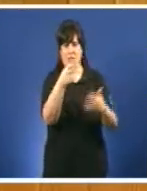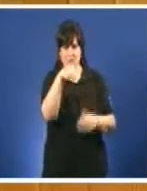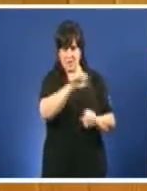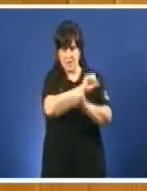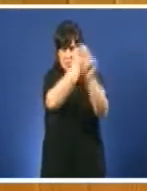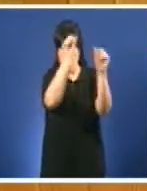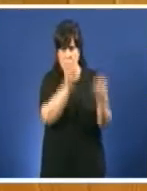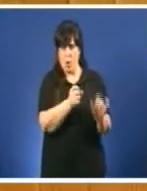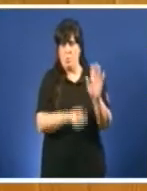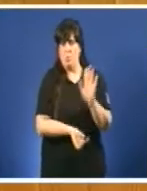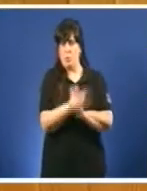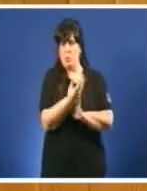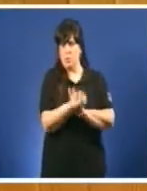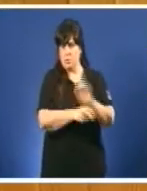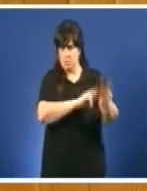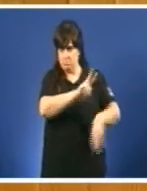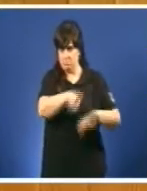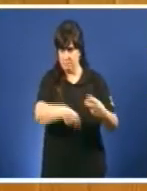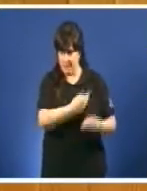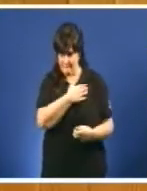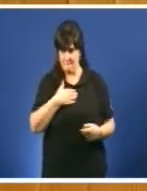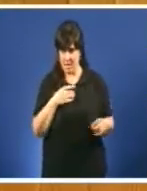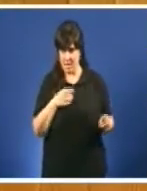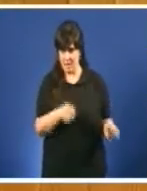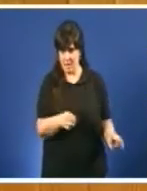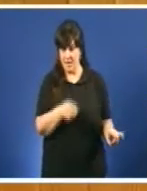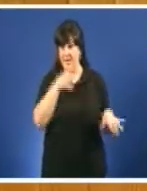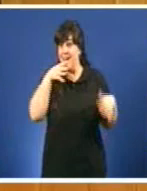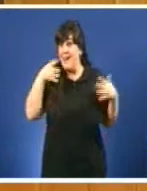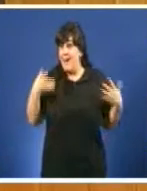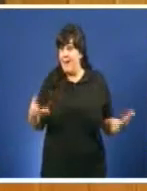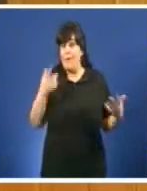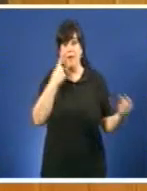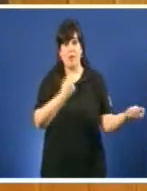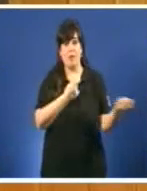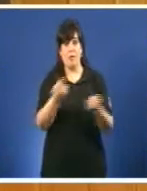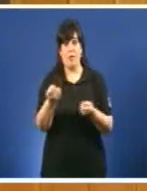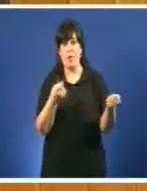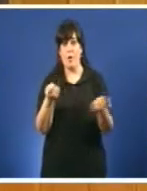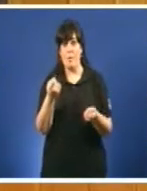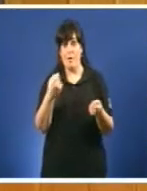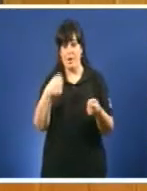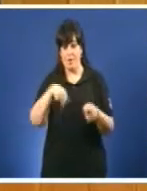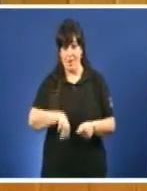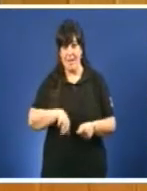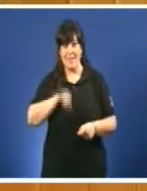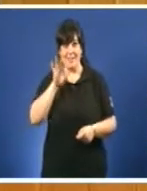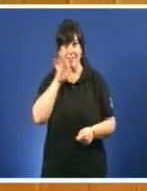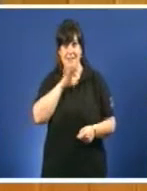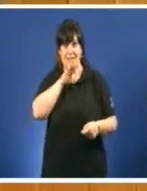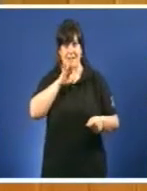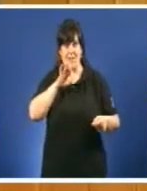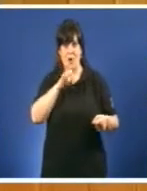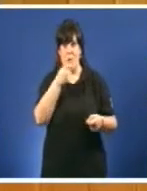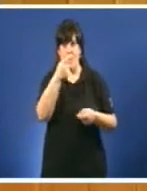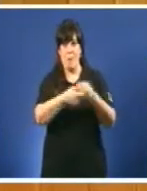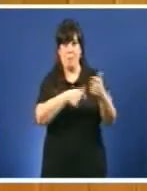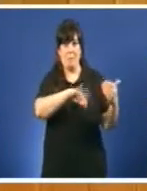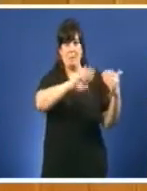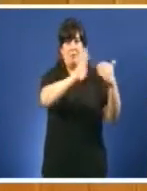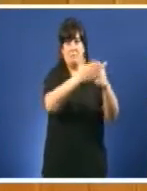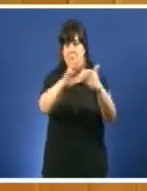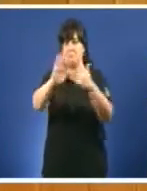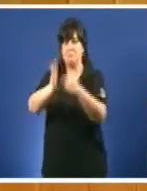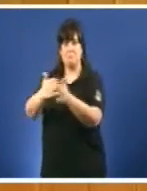Co comercio galego nunha situación límite, con perto de 17.000 locais pechados nos últimos 4 anos